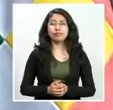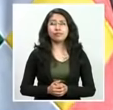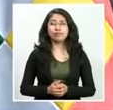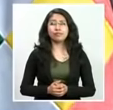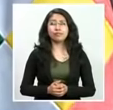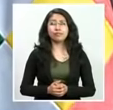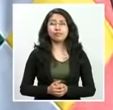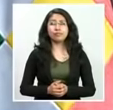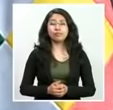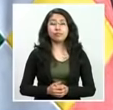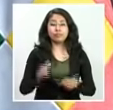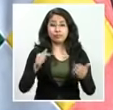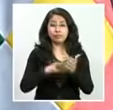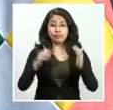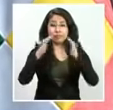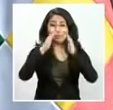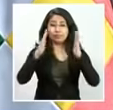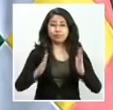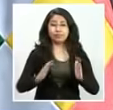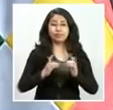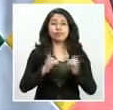comparezco en esta Casa Grande del Pueblo